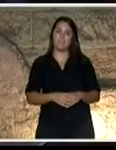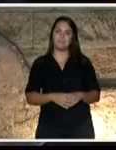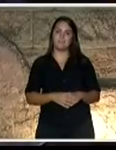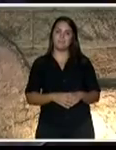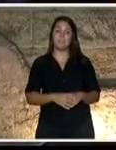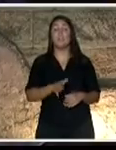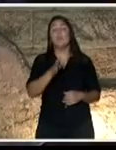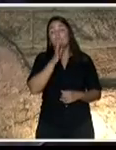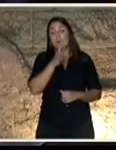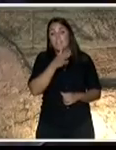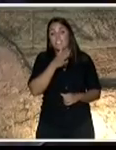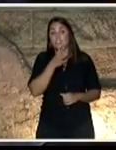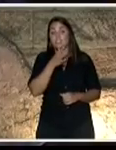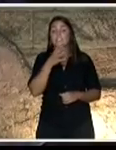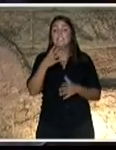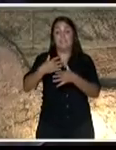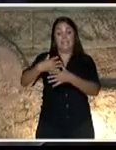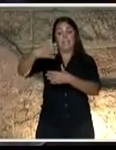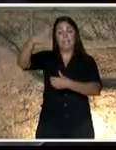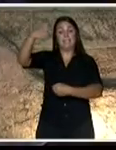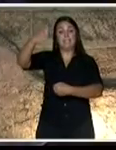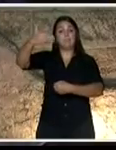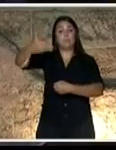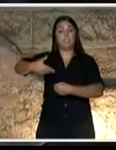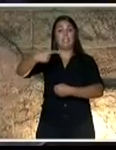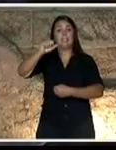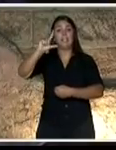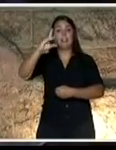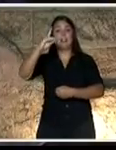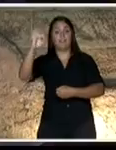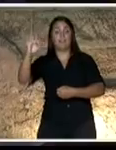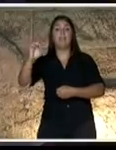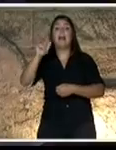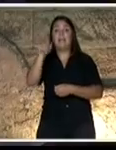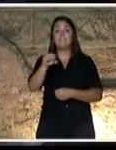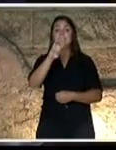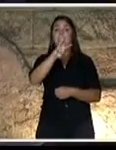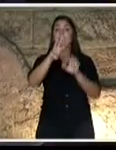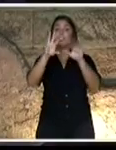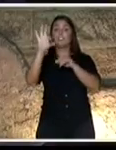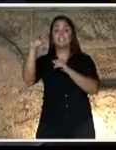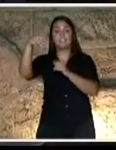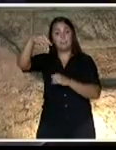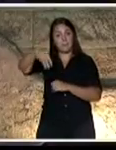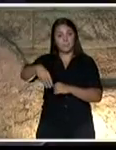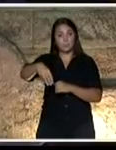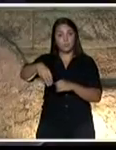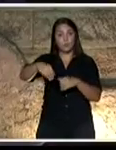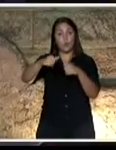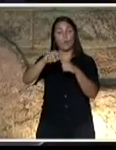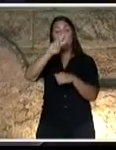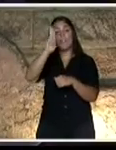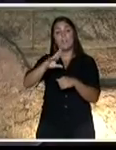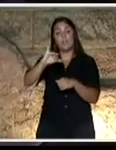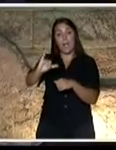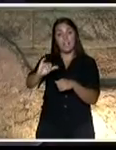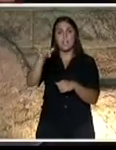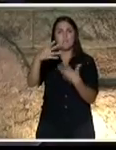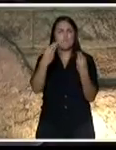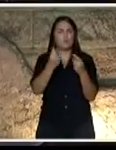consiguiente, al lado de la Giralda tenemos 380 metros cuadrados, no debemos nada y hay mil y pico de familias